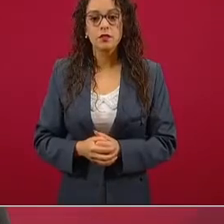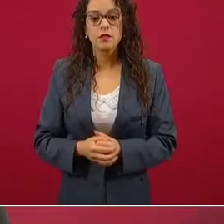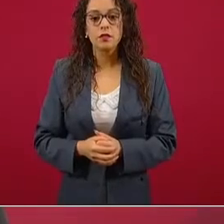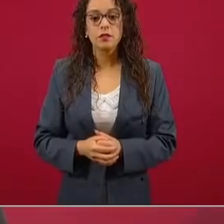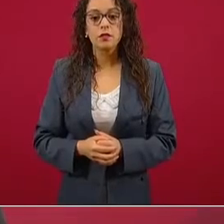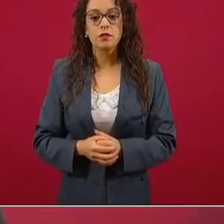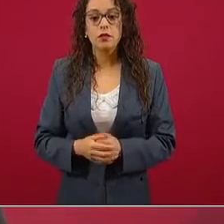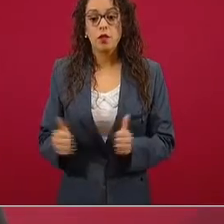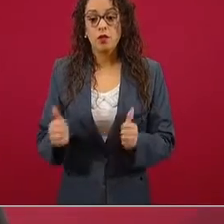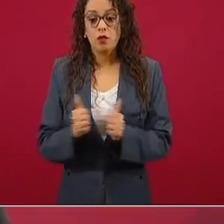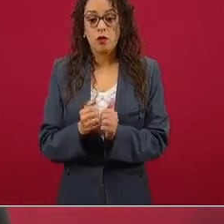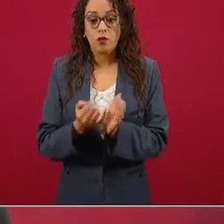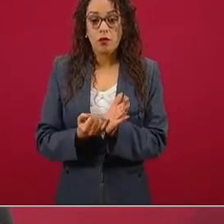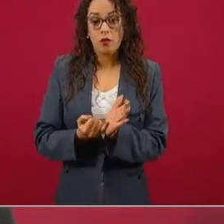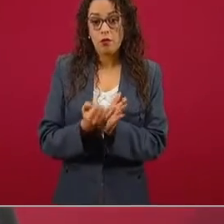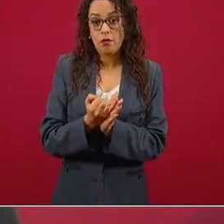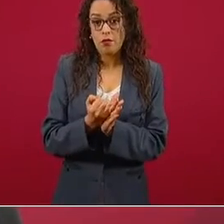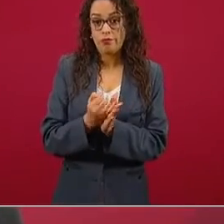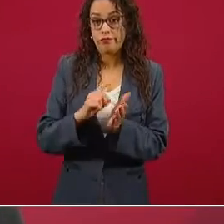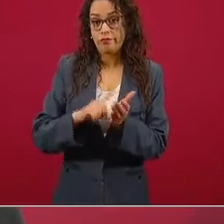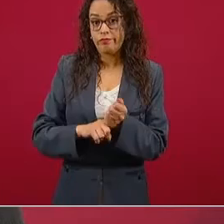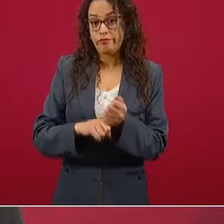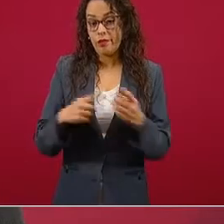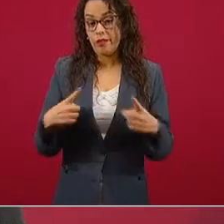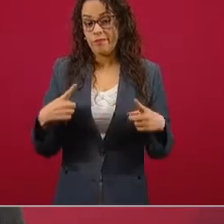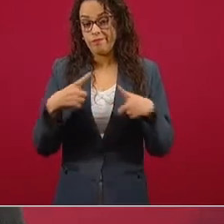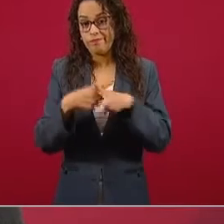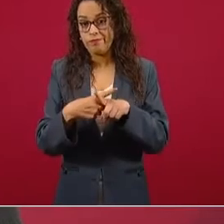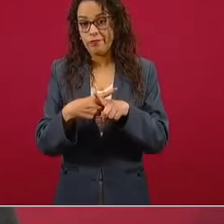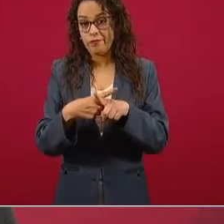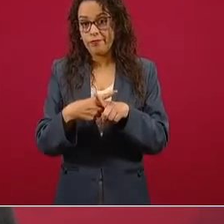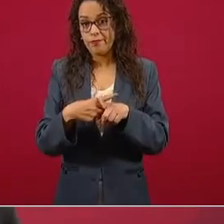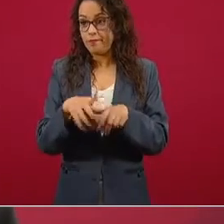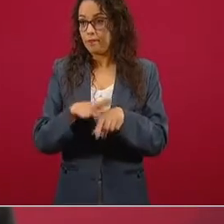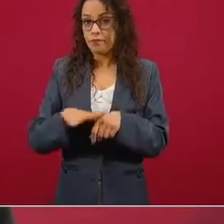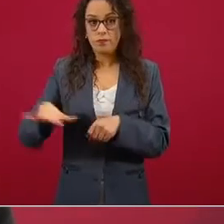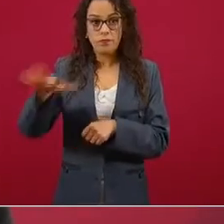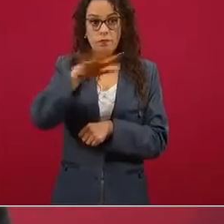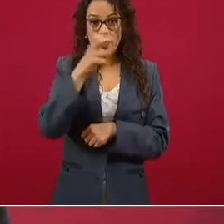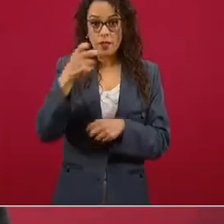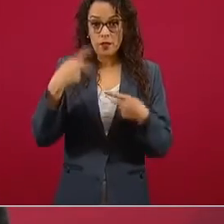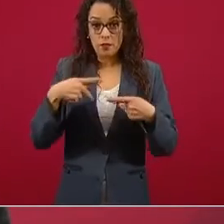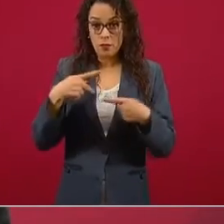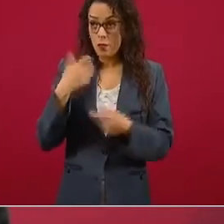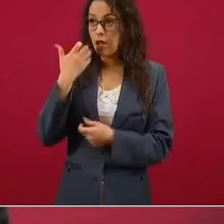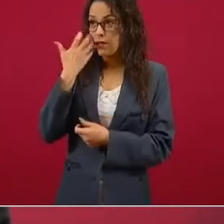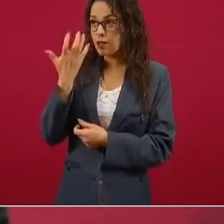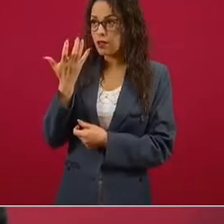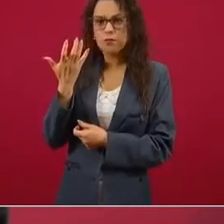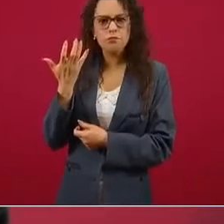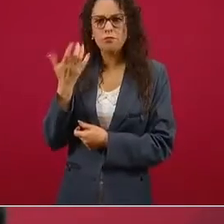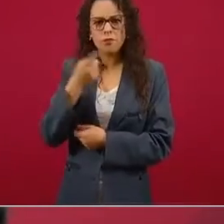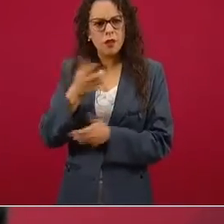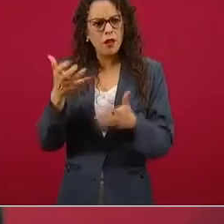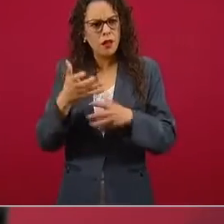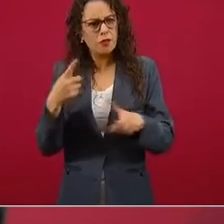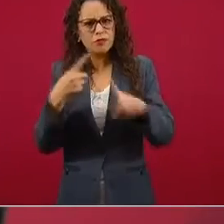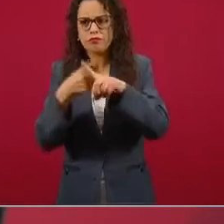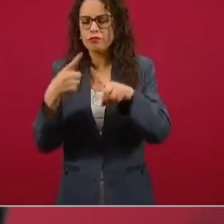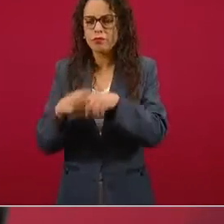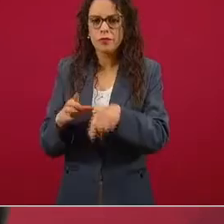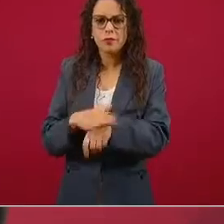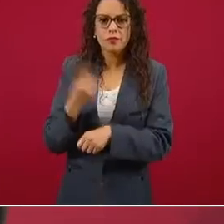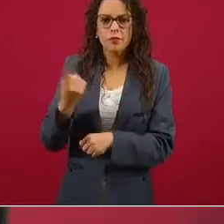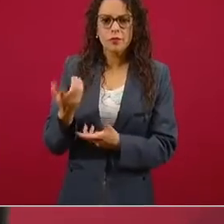tomando decisiones contrarias al pueblo. La democracia participativa es estar